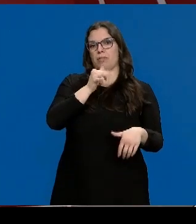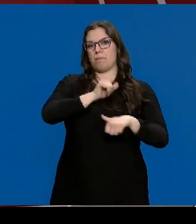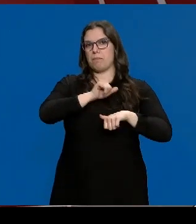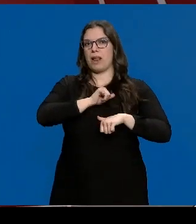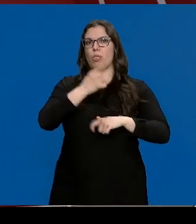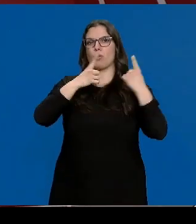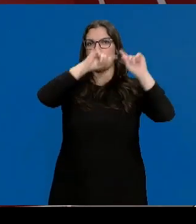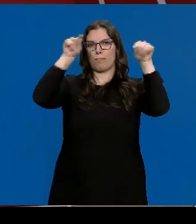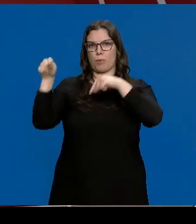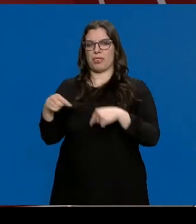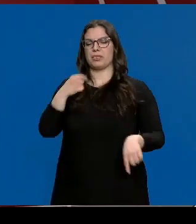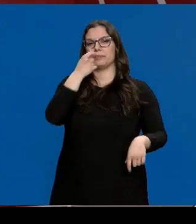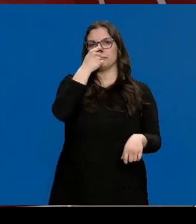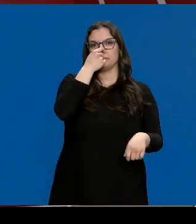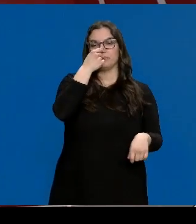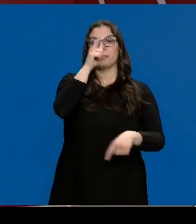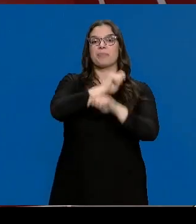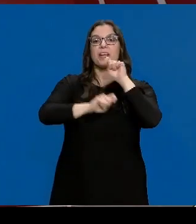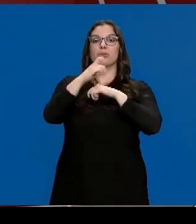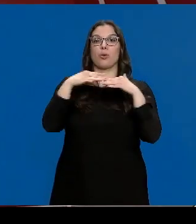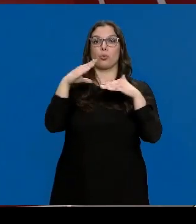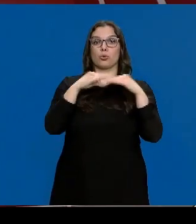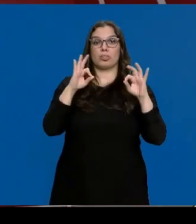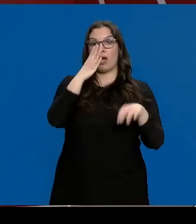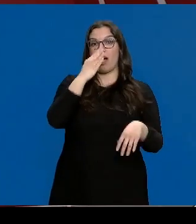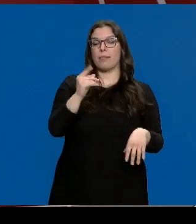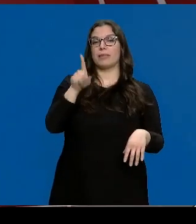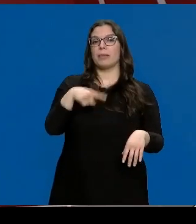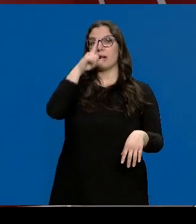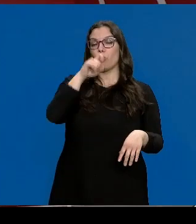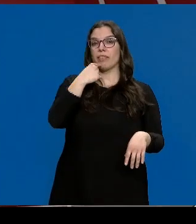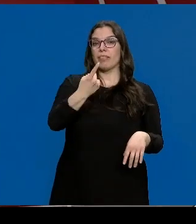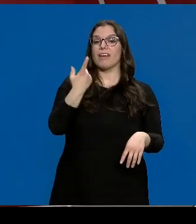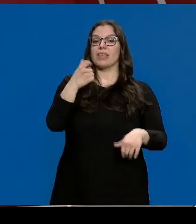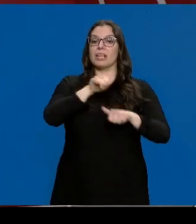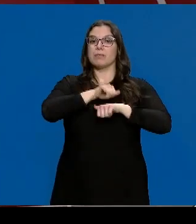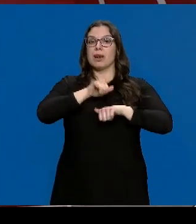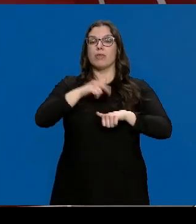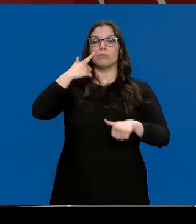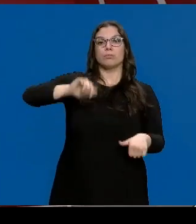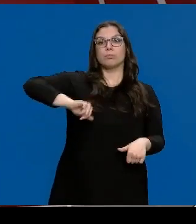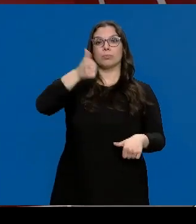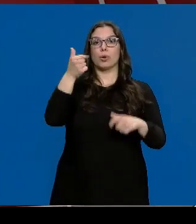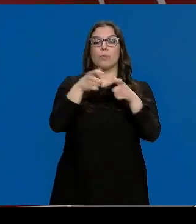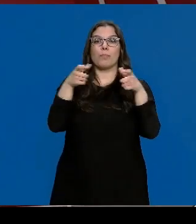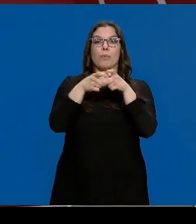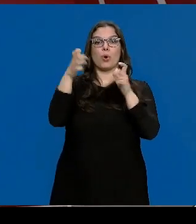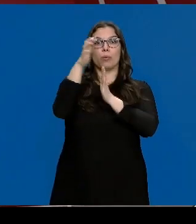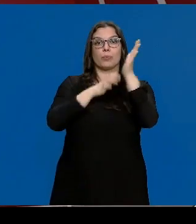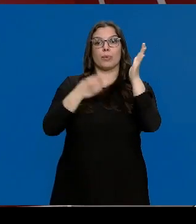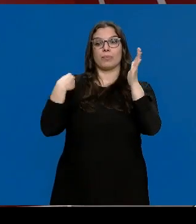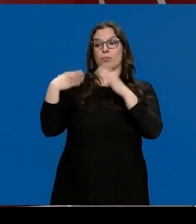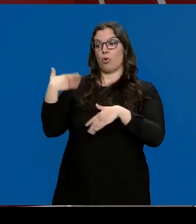varias provincias de la comunidad. La Asociación de Usuarios del AVE recuerda además que siguen esperando la aprobación de un bono descuento que las